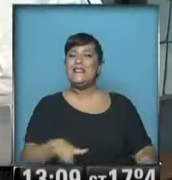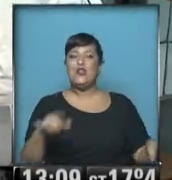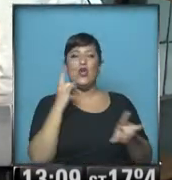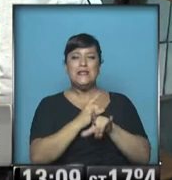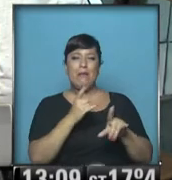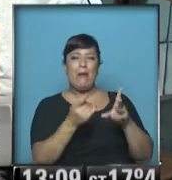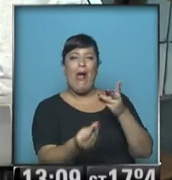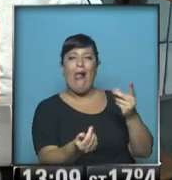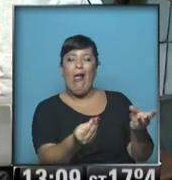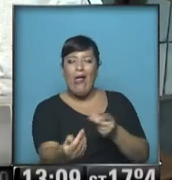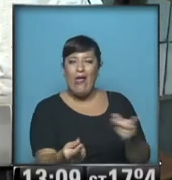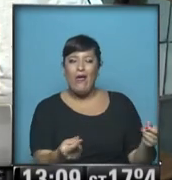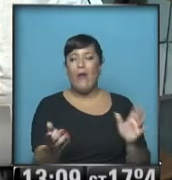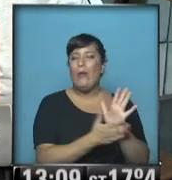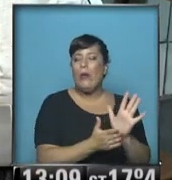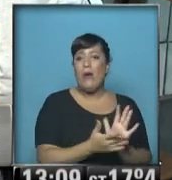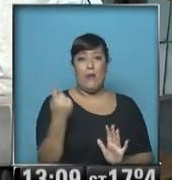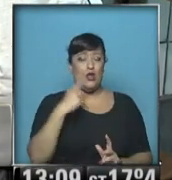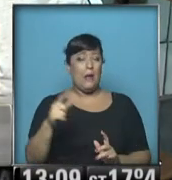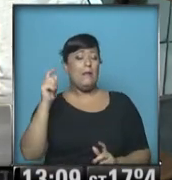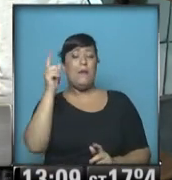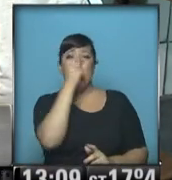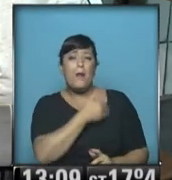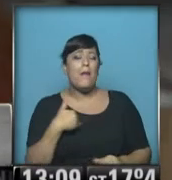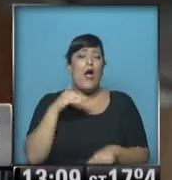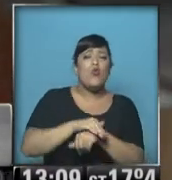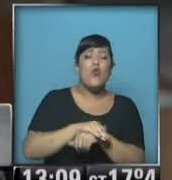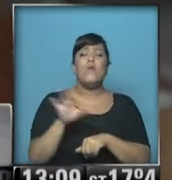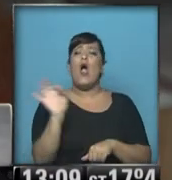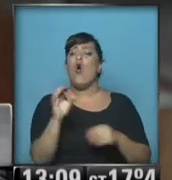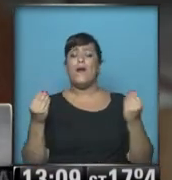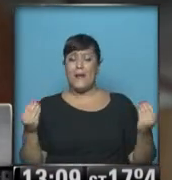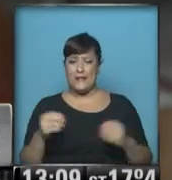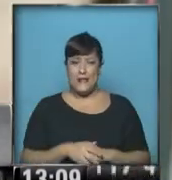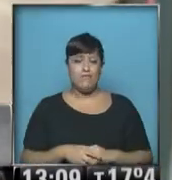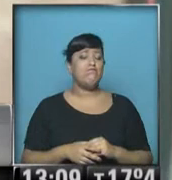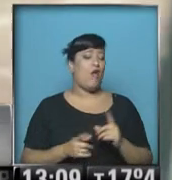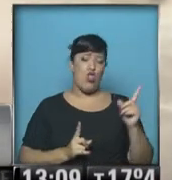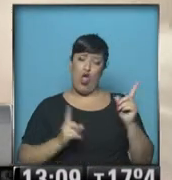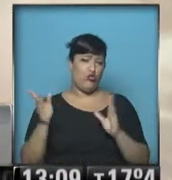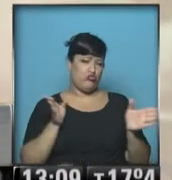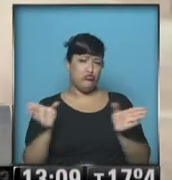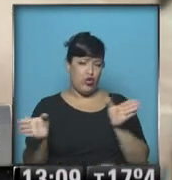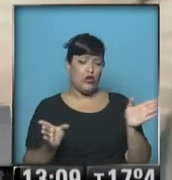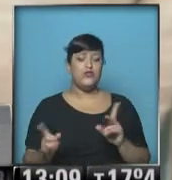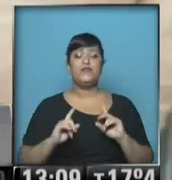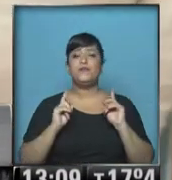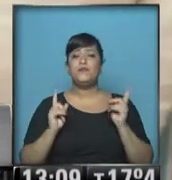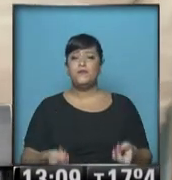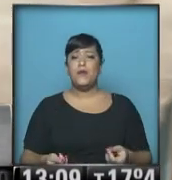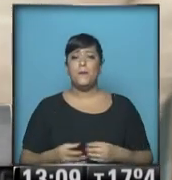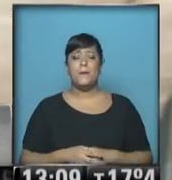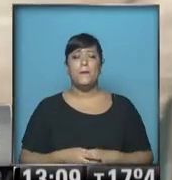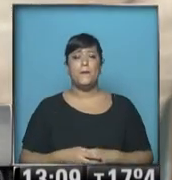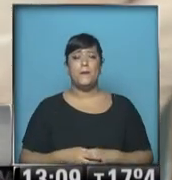elementos de pirotecnia, pero también digo, hay imprudencia de los padres. ¿A qué lo adjudican? Sí, a ambas cosas. Y también, bueno, los